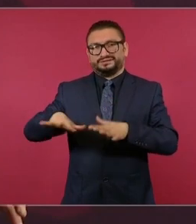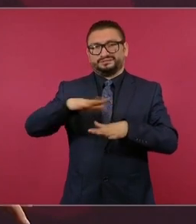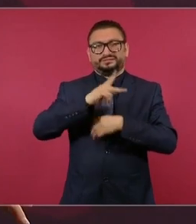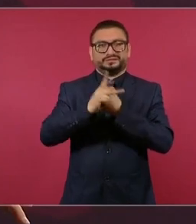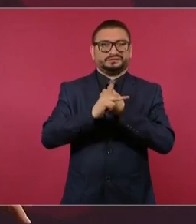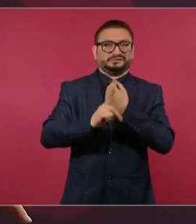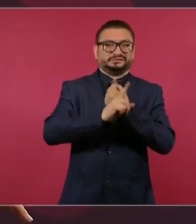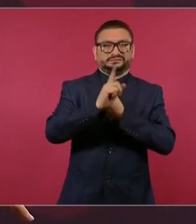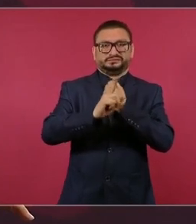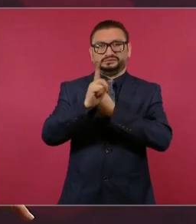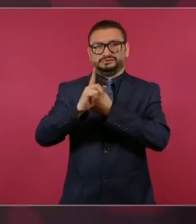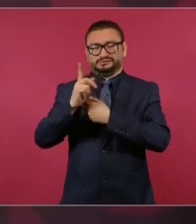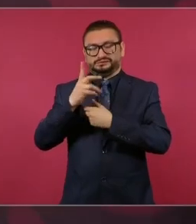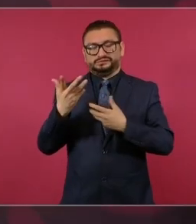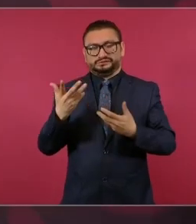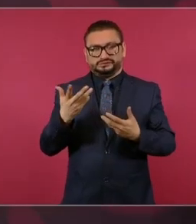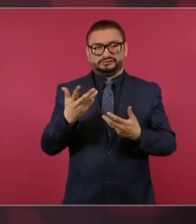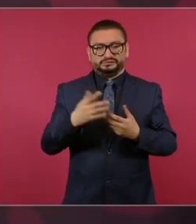y afecta a